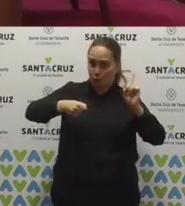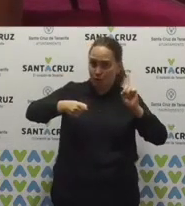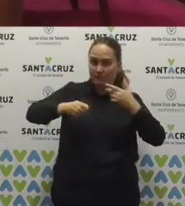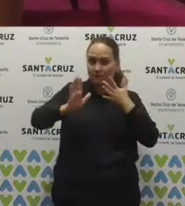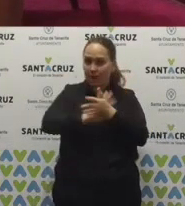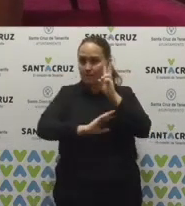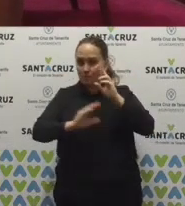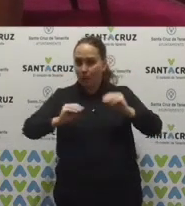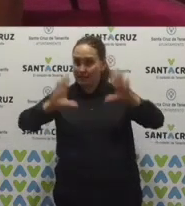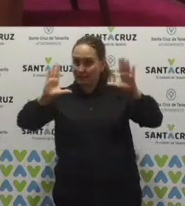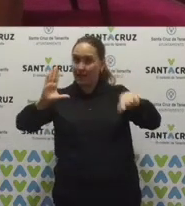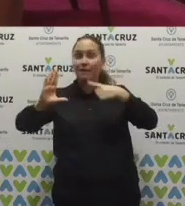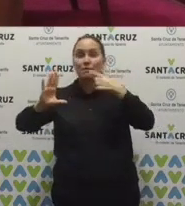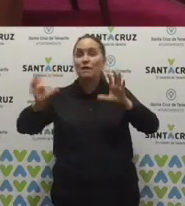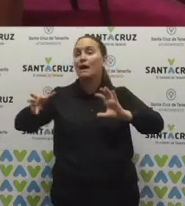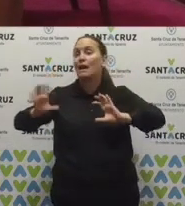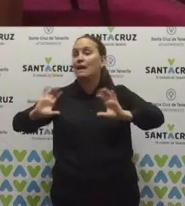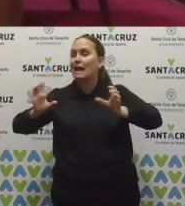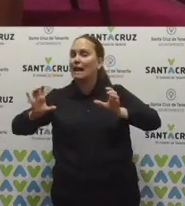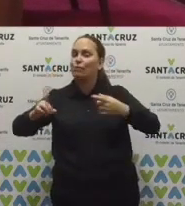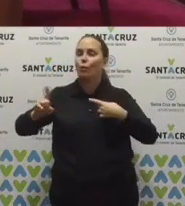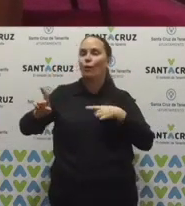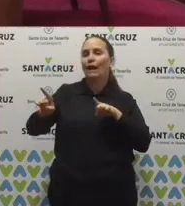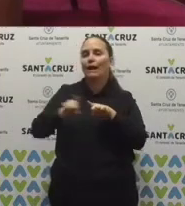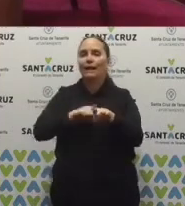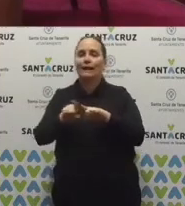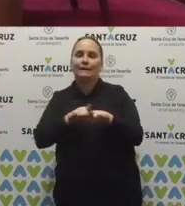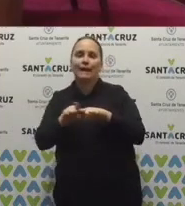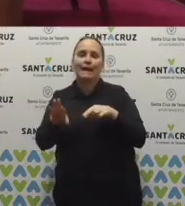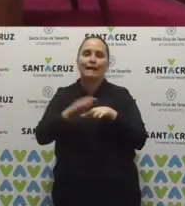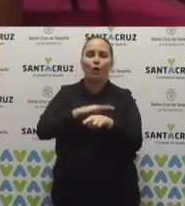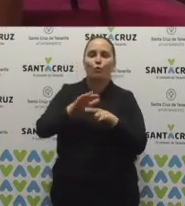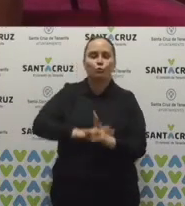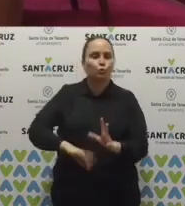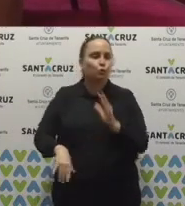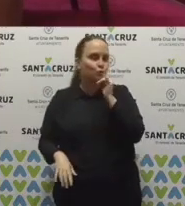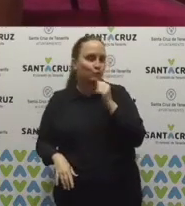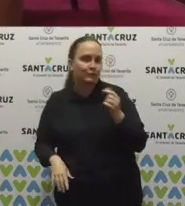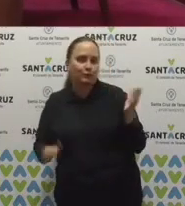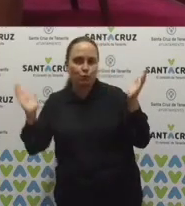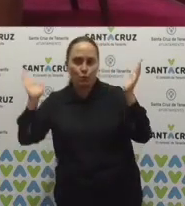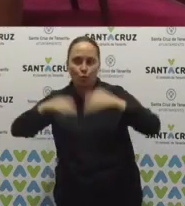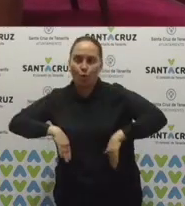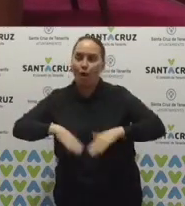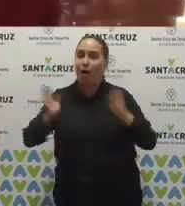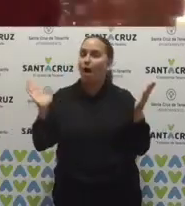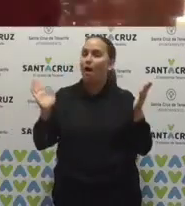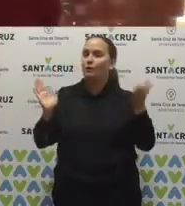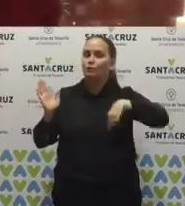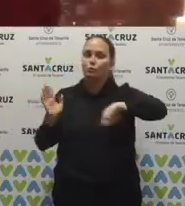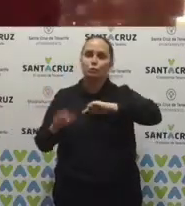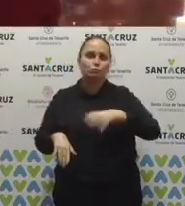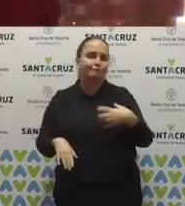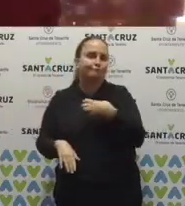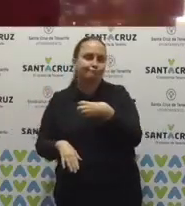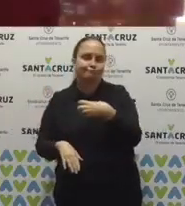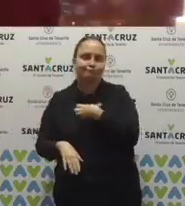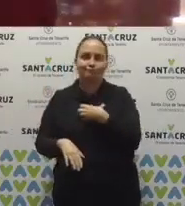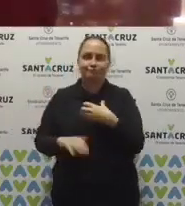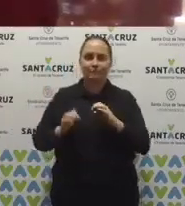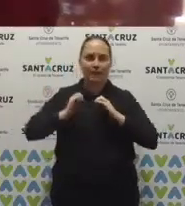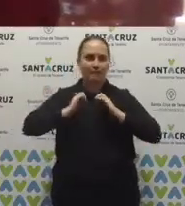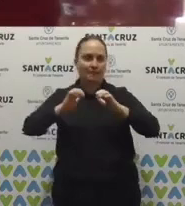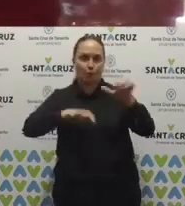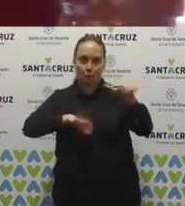anda diciendo que criticando los recursos insuficientes y que no seamos capaz de convocar un pleno